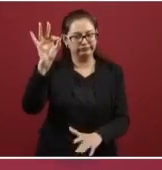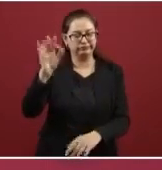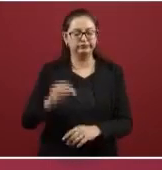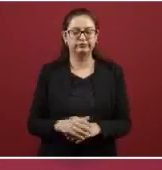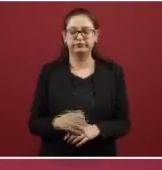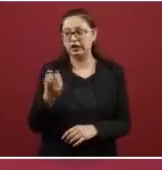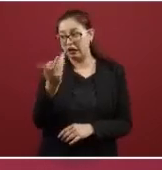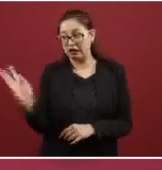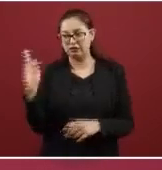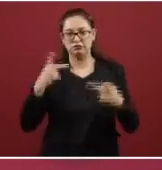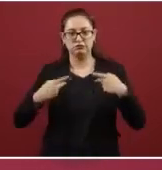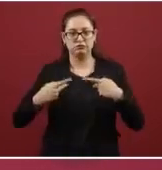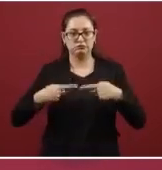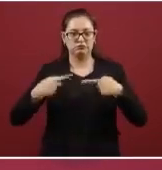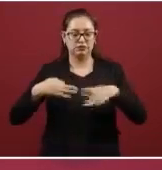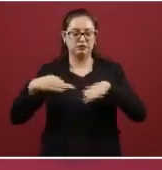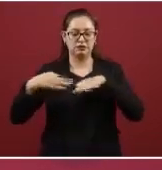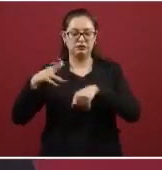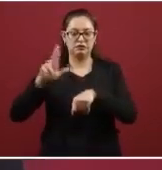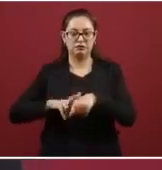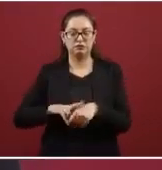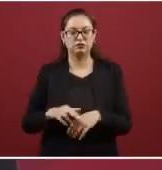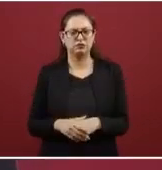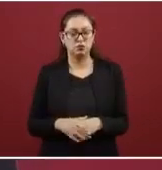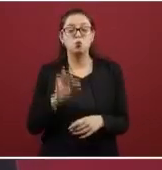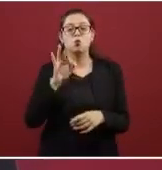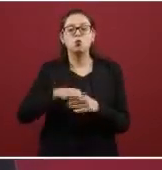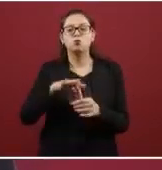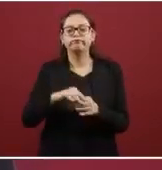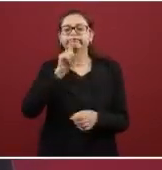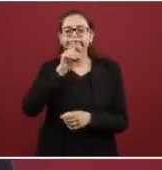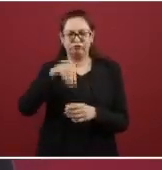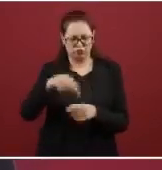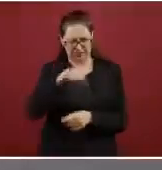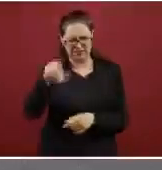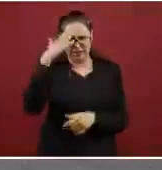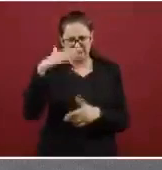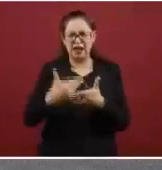por los trabajadores. Voto secreto. ¿Saben cómo votaban?